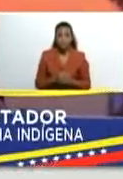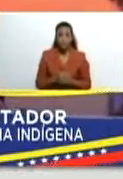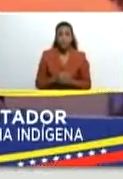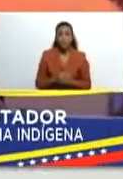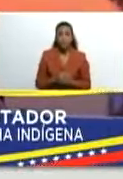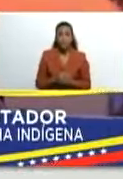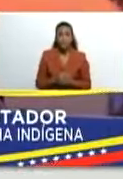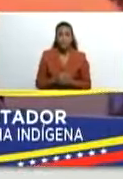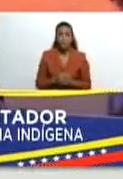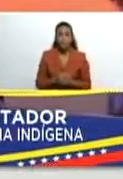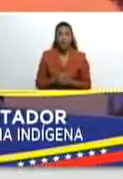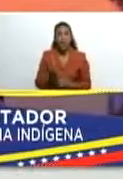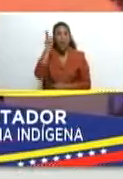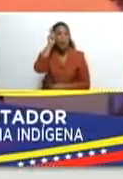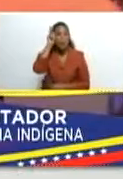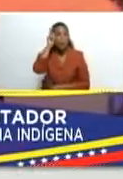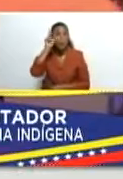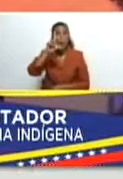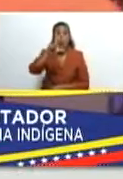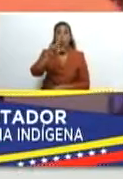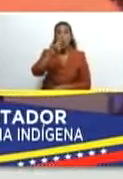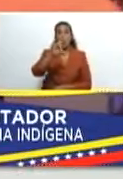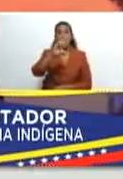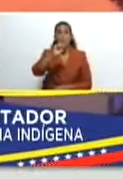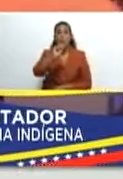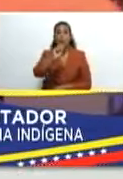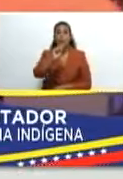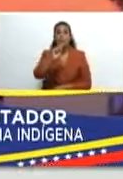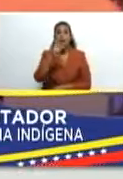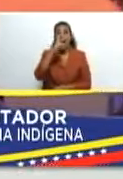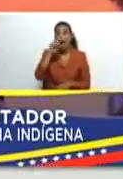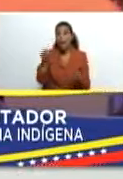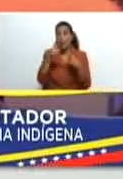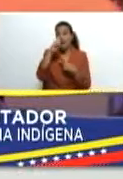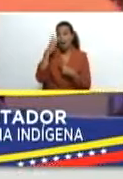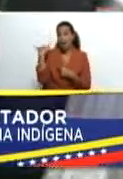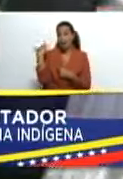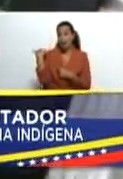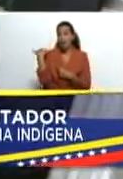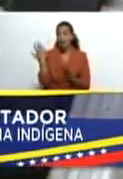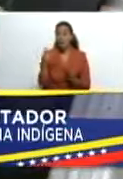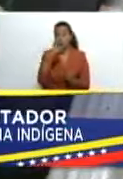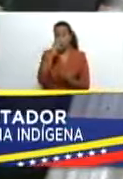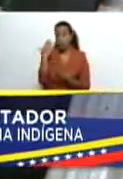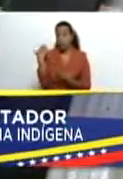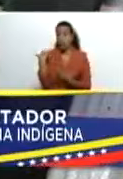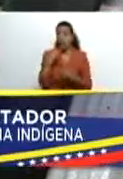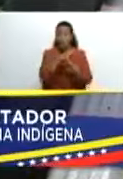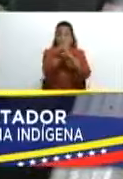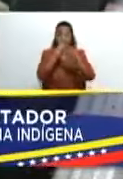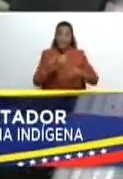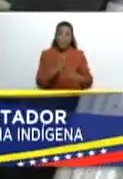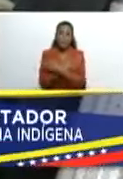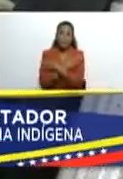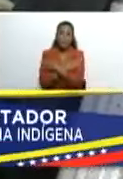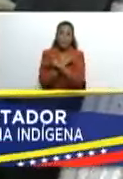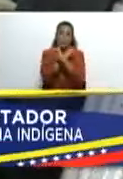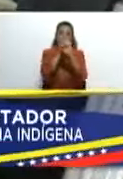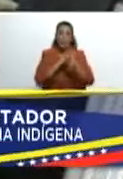¿Ah? El profesor Luis Brito García, que cumplió años recientemente. Feliz cumpleaños.